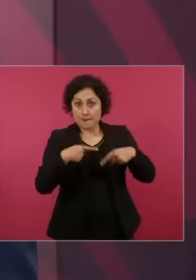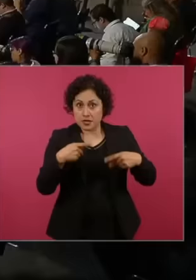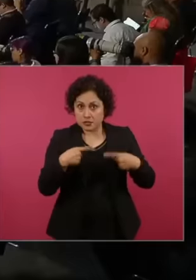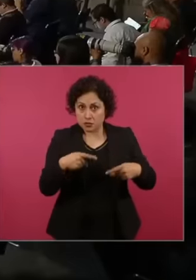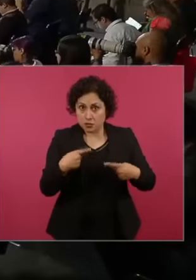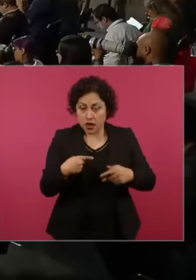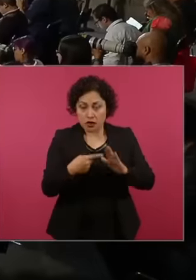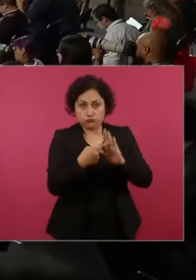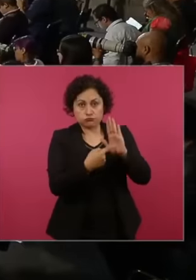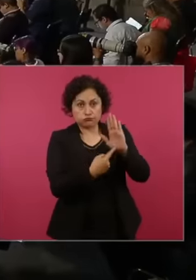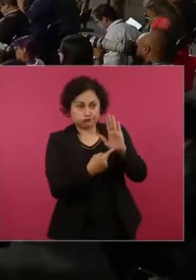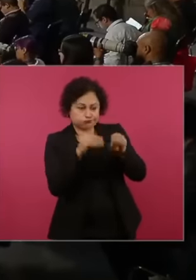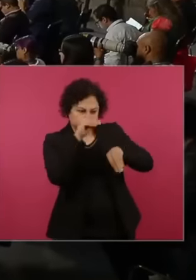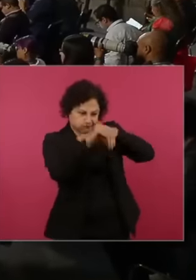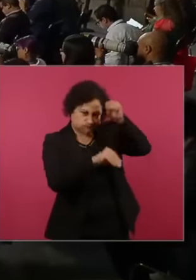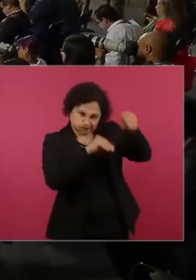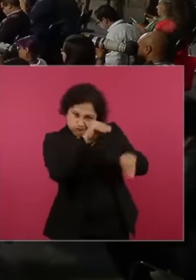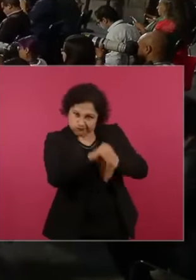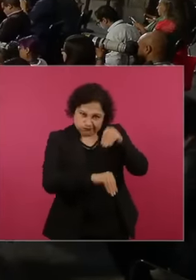casi